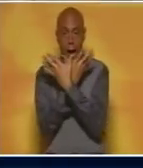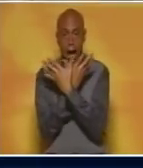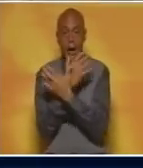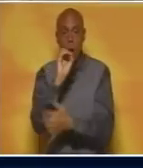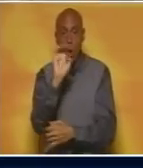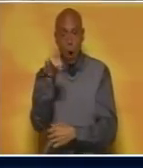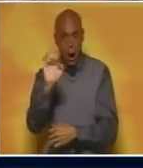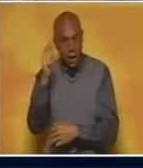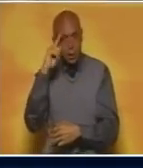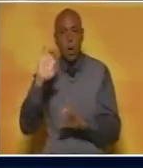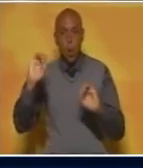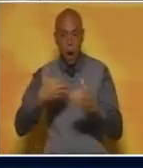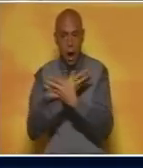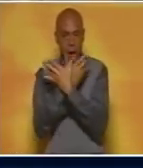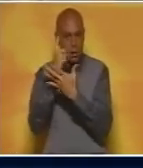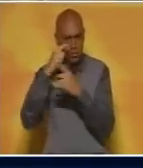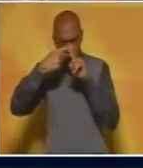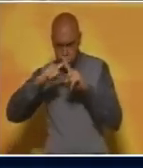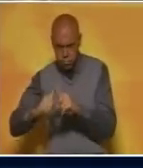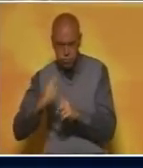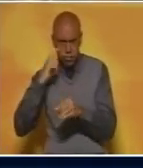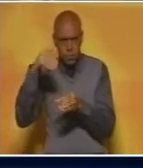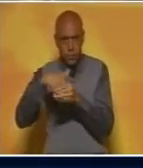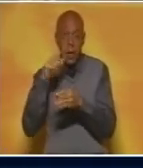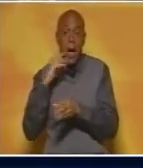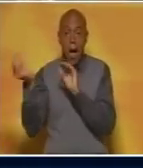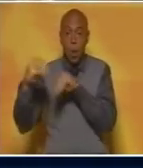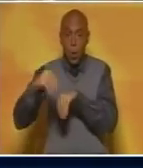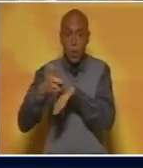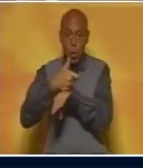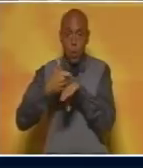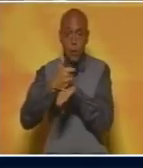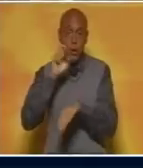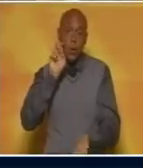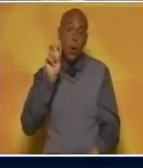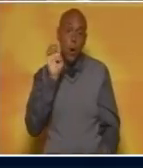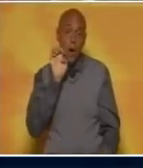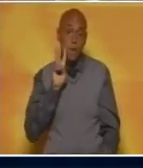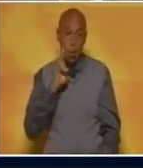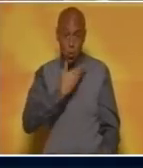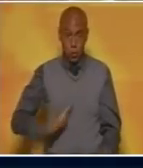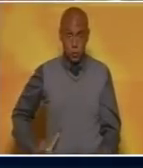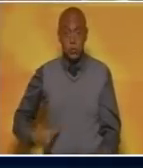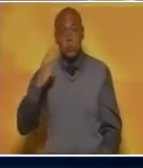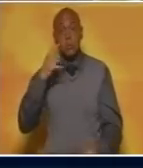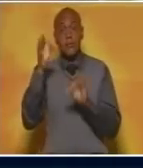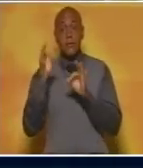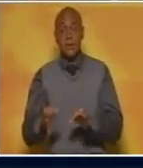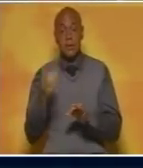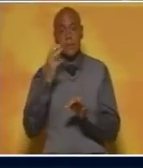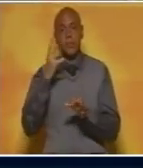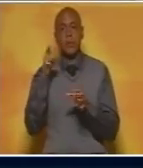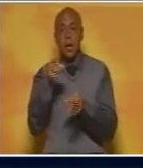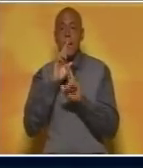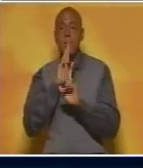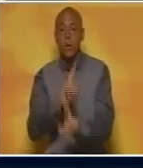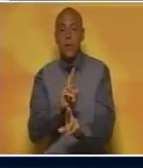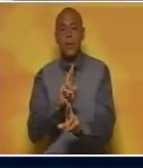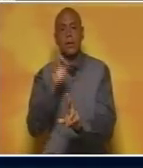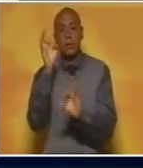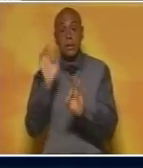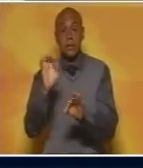una labor acordada con el gobierno de Morales. Ya el órgano electoral de Bolivia ha advertido que los resultados de los comicios